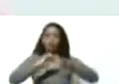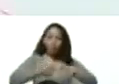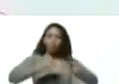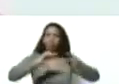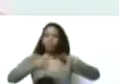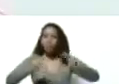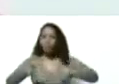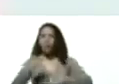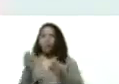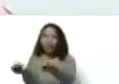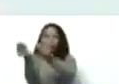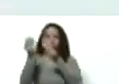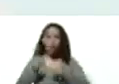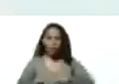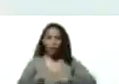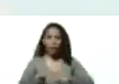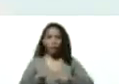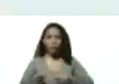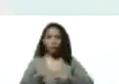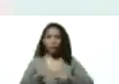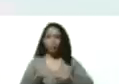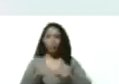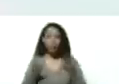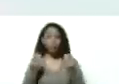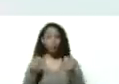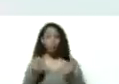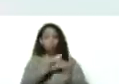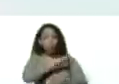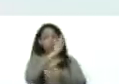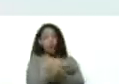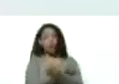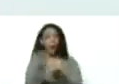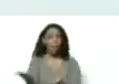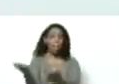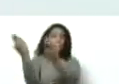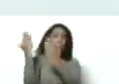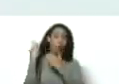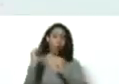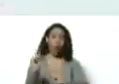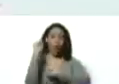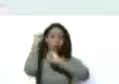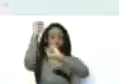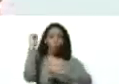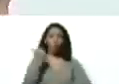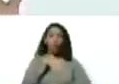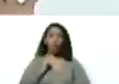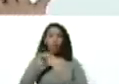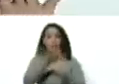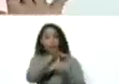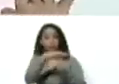y que nos da, como nos da, la fuerza de la victoria en cualquier circunstancia,